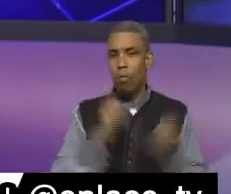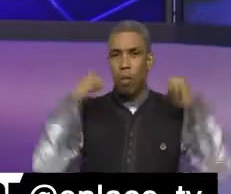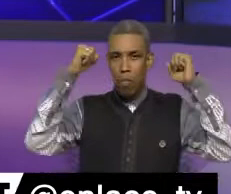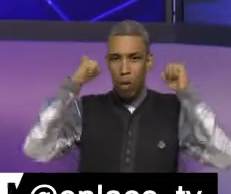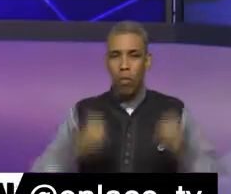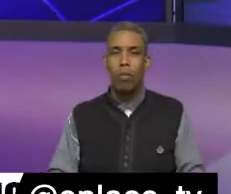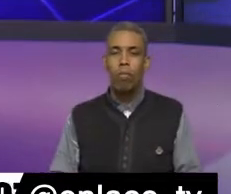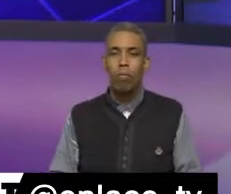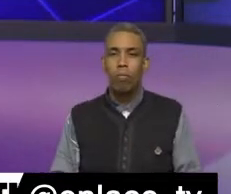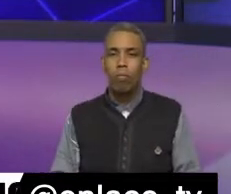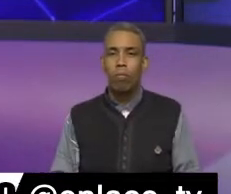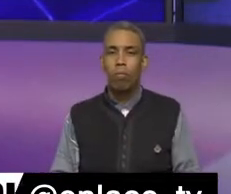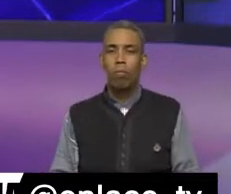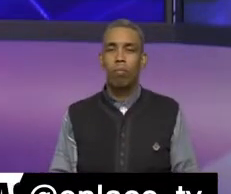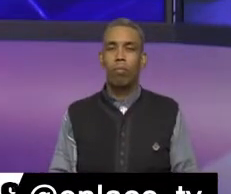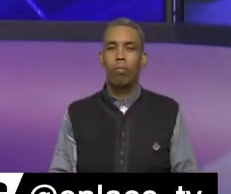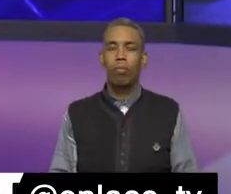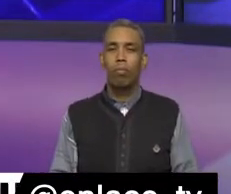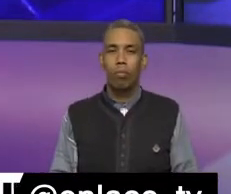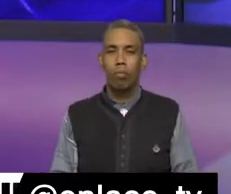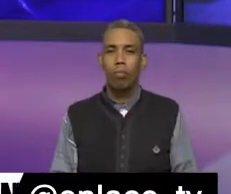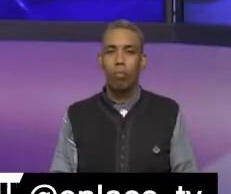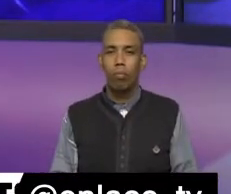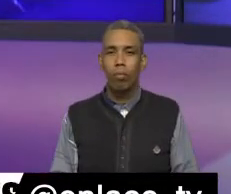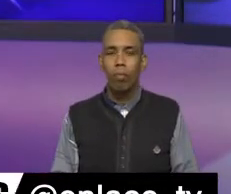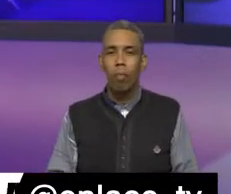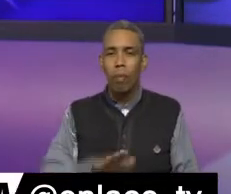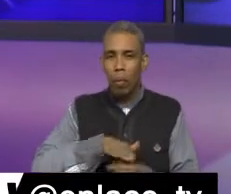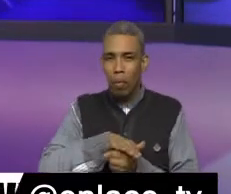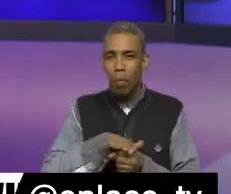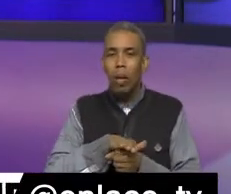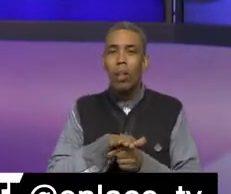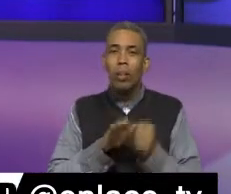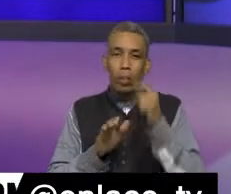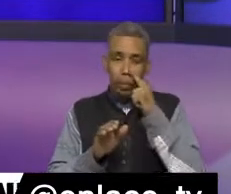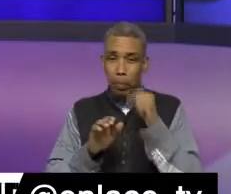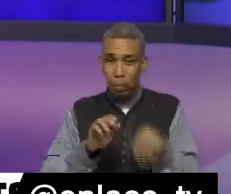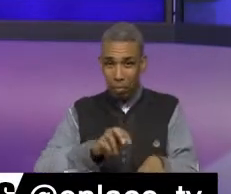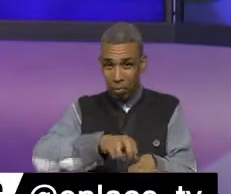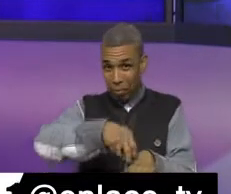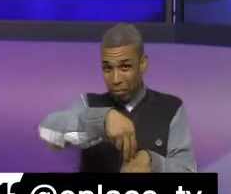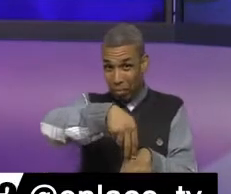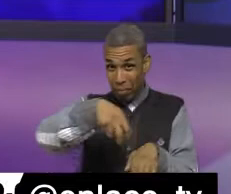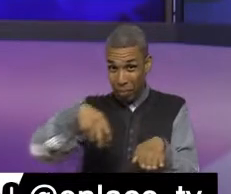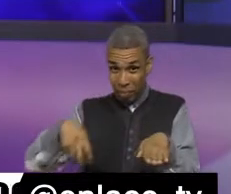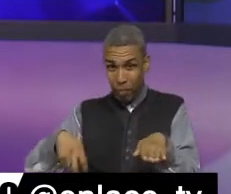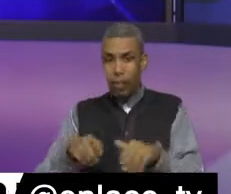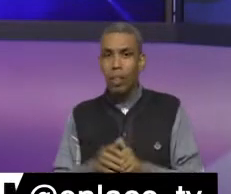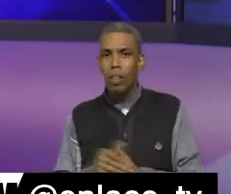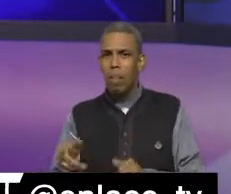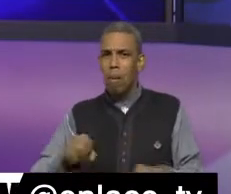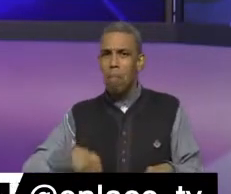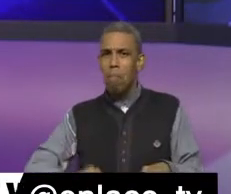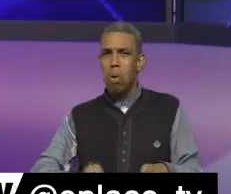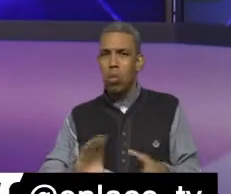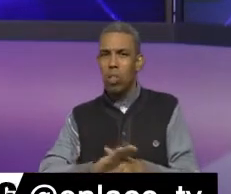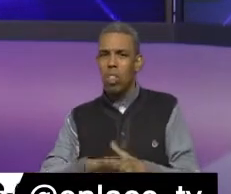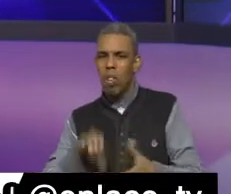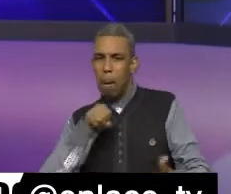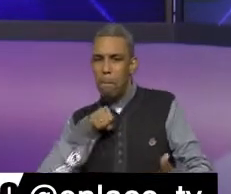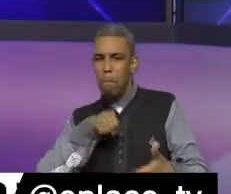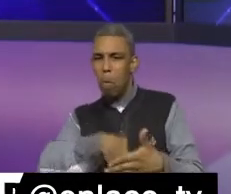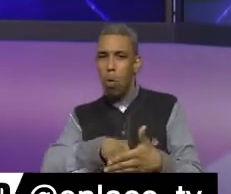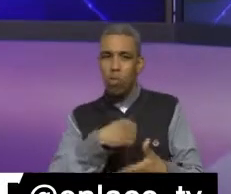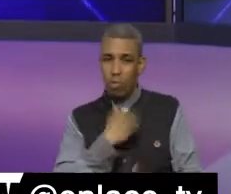Un grave accidente de tránsito se registró en el barrio Santa Ana cuando una motocicleta chocó de frente contra un taxi que se encontraba a